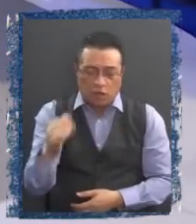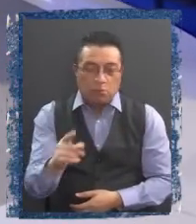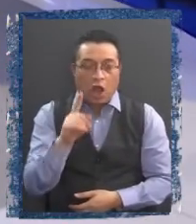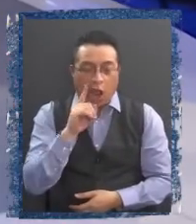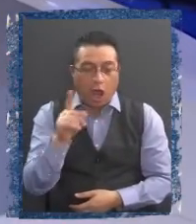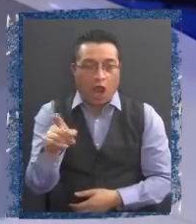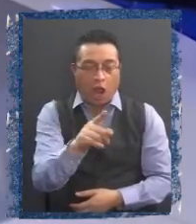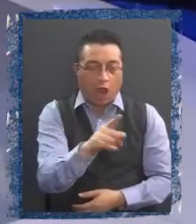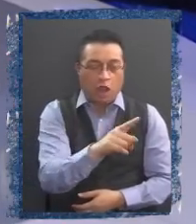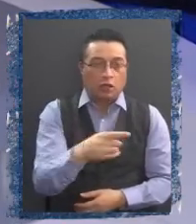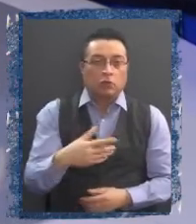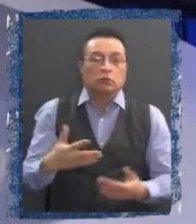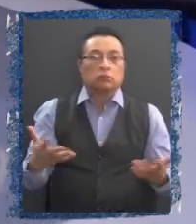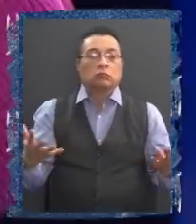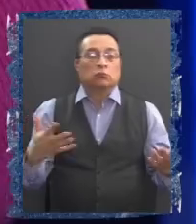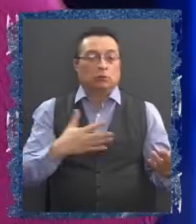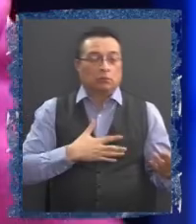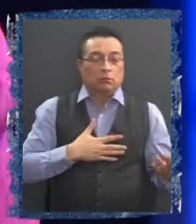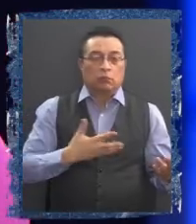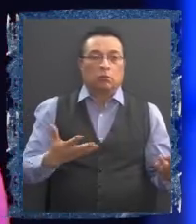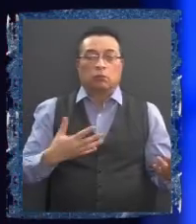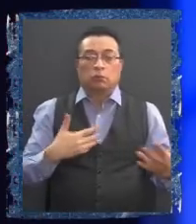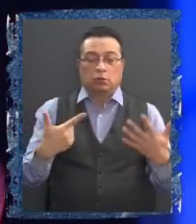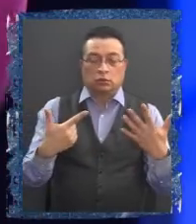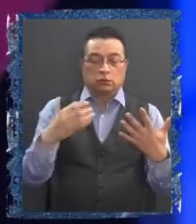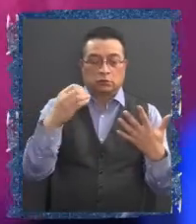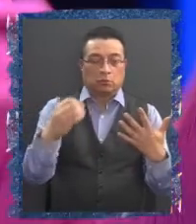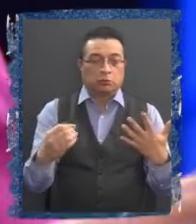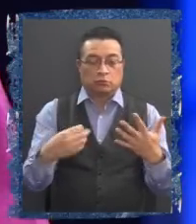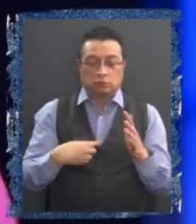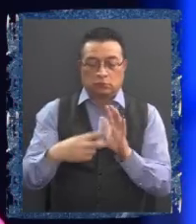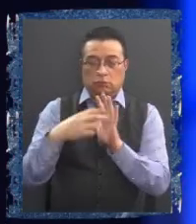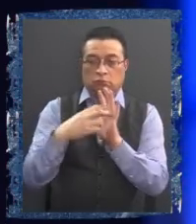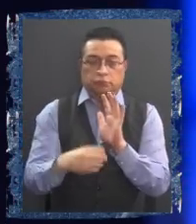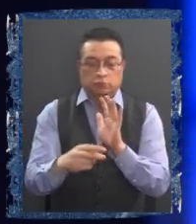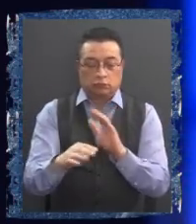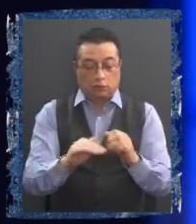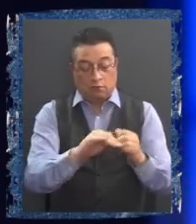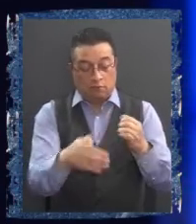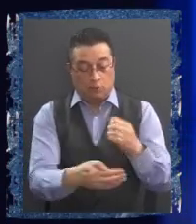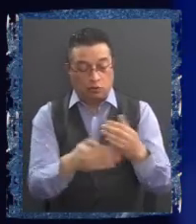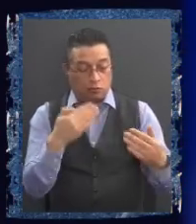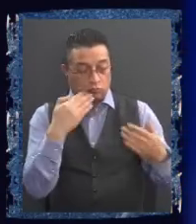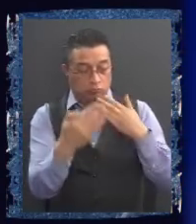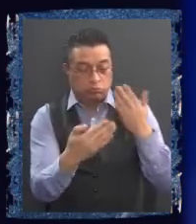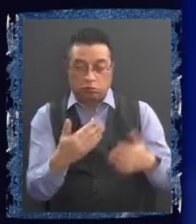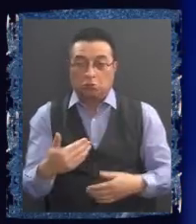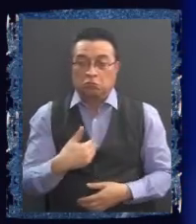bueno, mi 7% está en el fondo solidario, pero no, a mí en